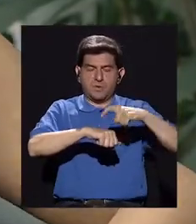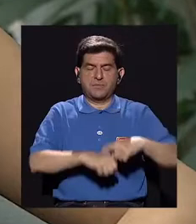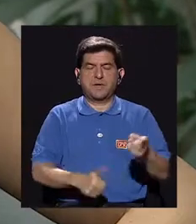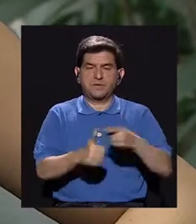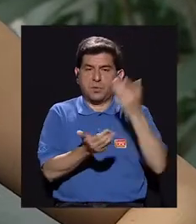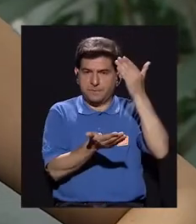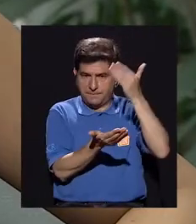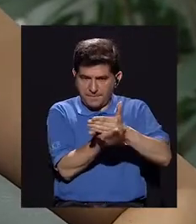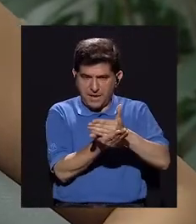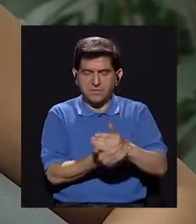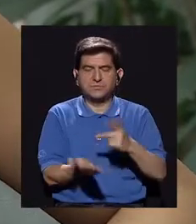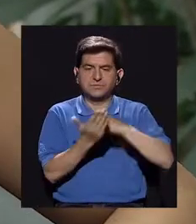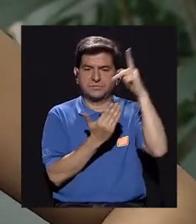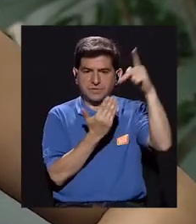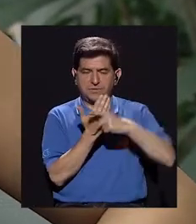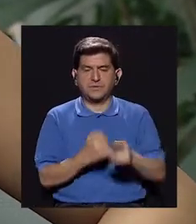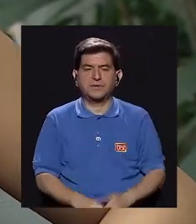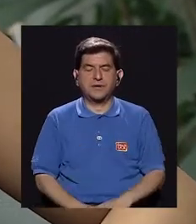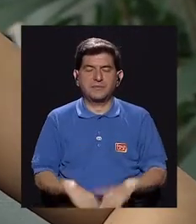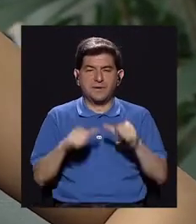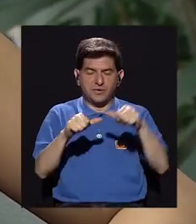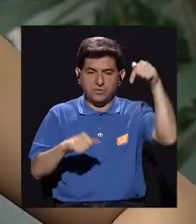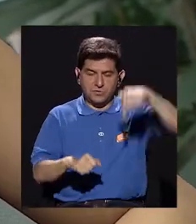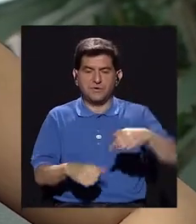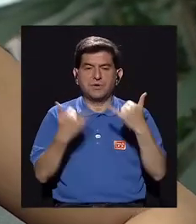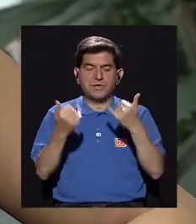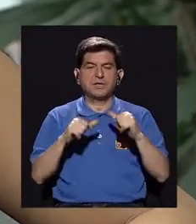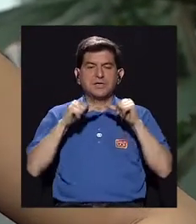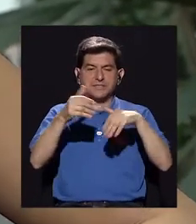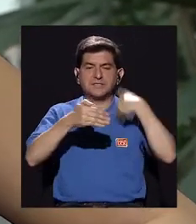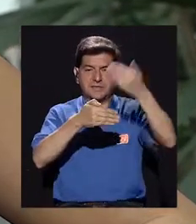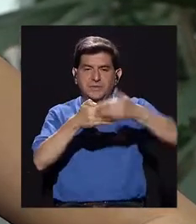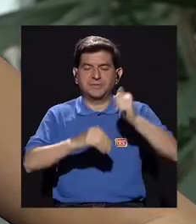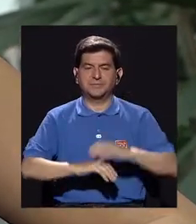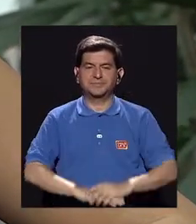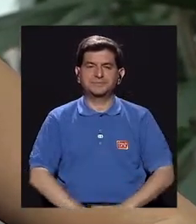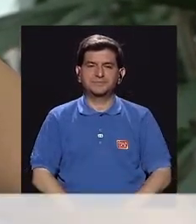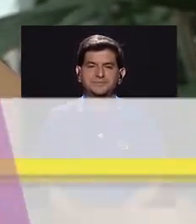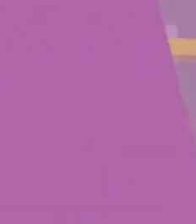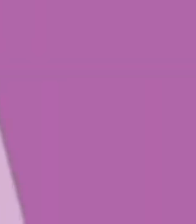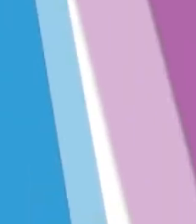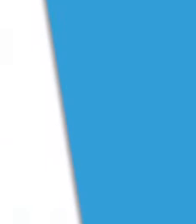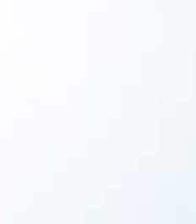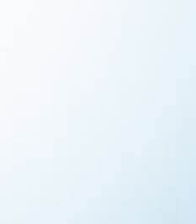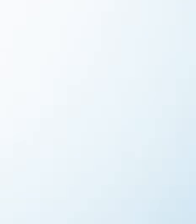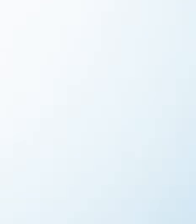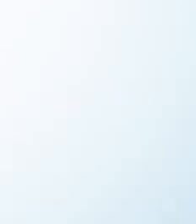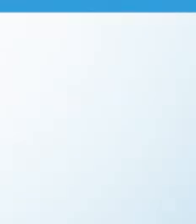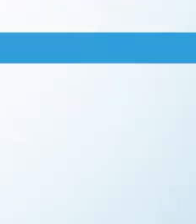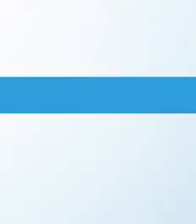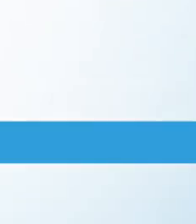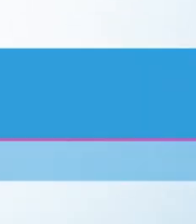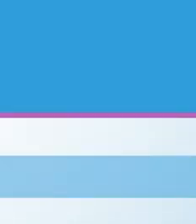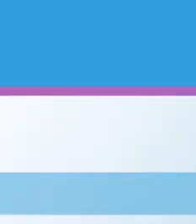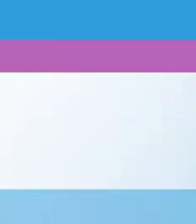de hacer una primera pausa en nuestro programa. Quédese con nosotros y ya regresamos.